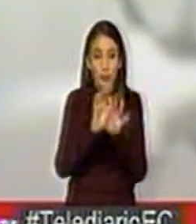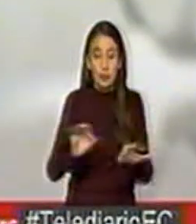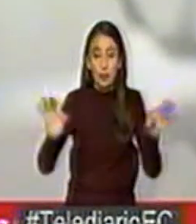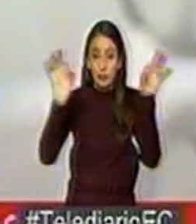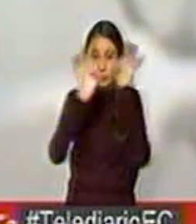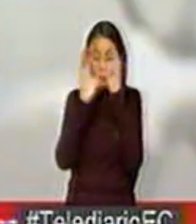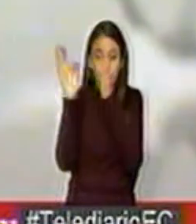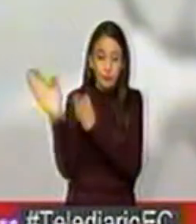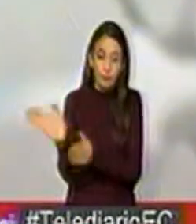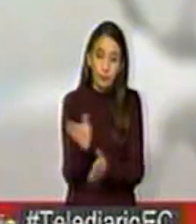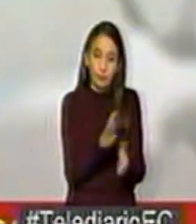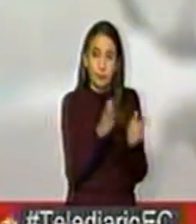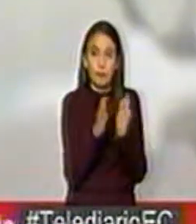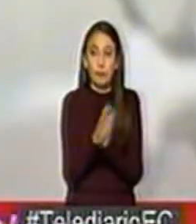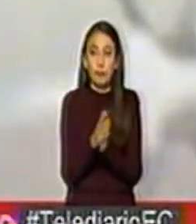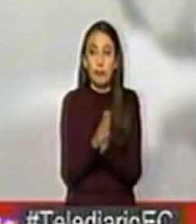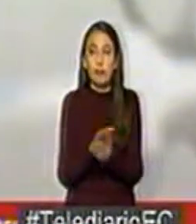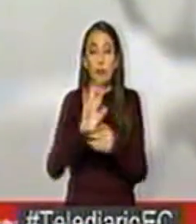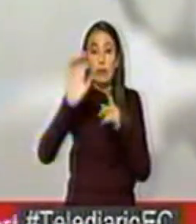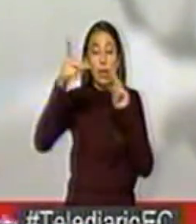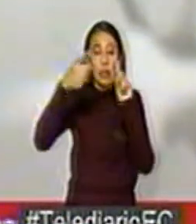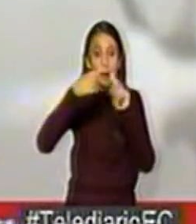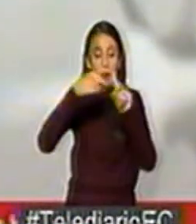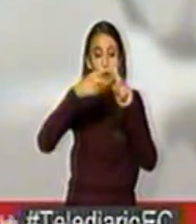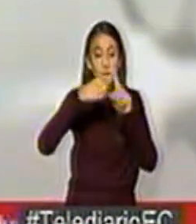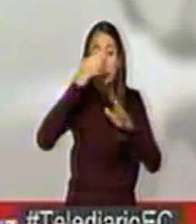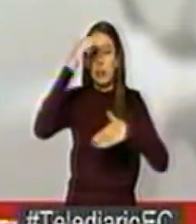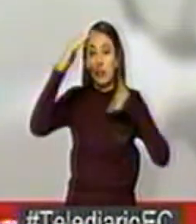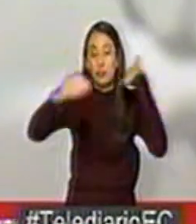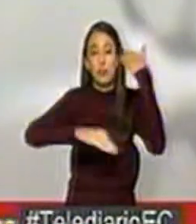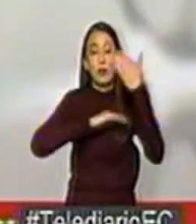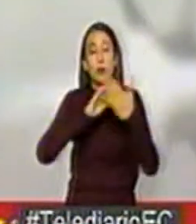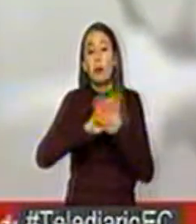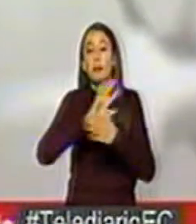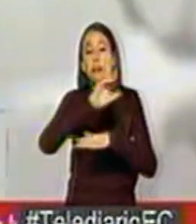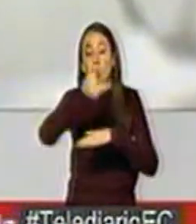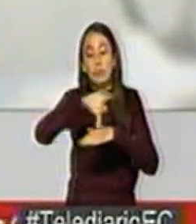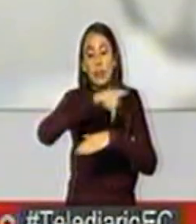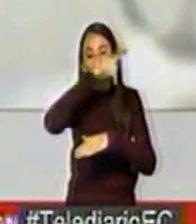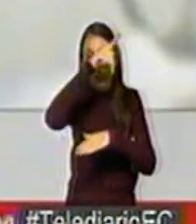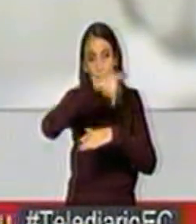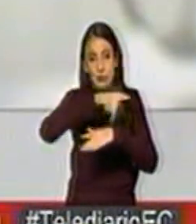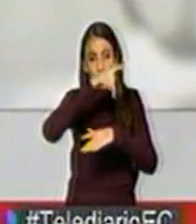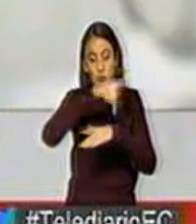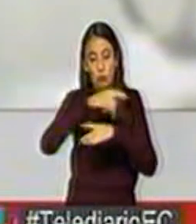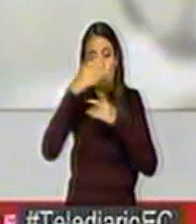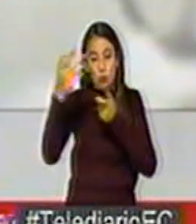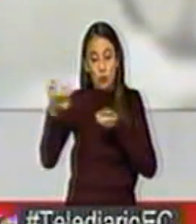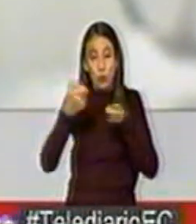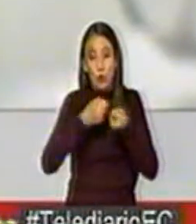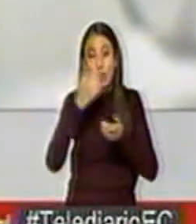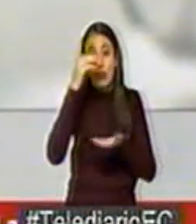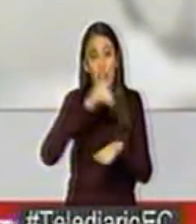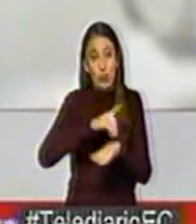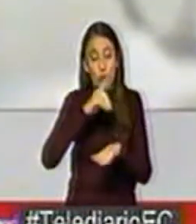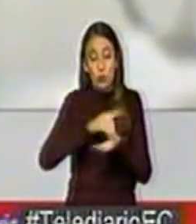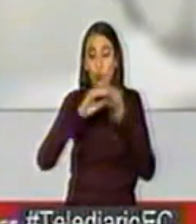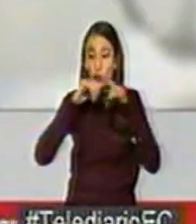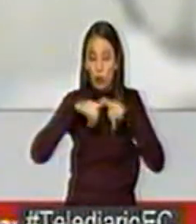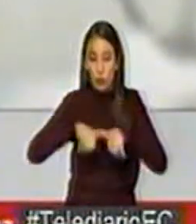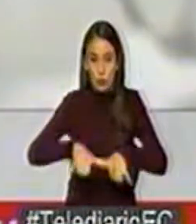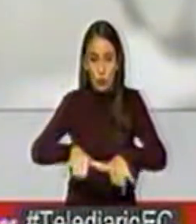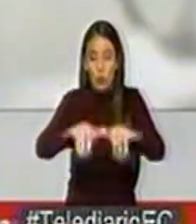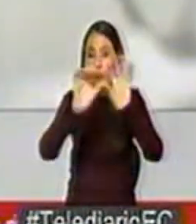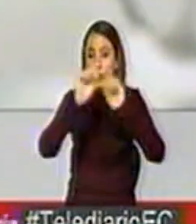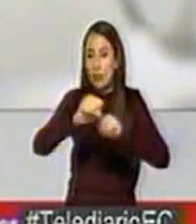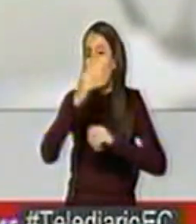que es la donación. El primero, que los profesionales de la salud, mediante una educación continua,